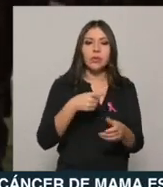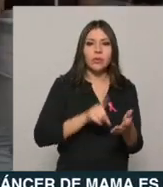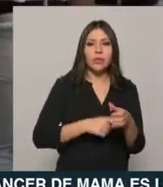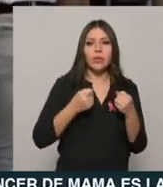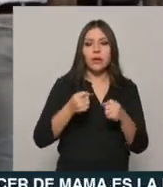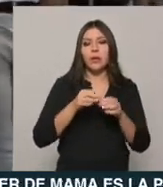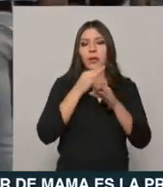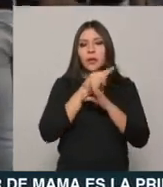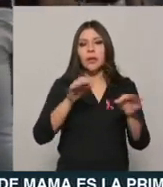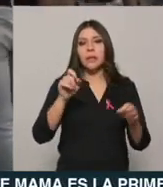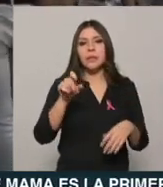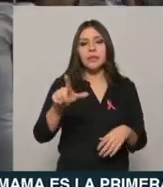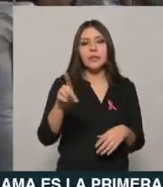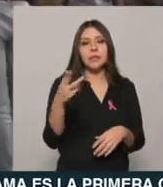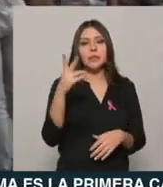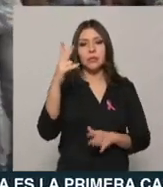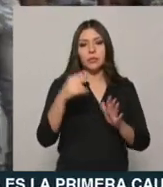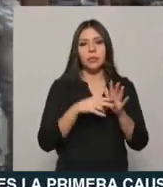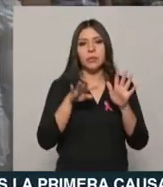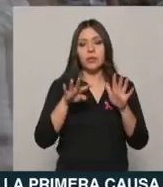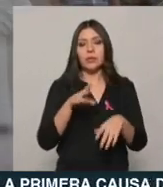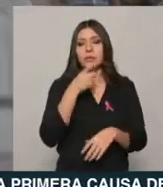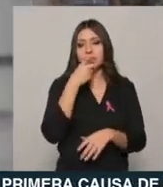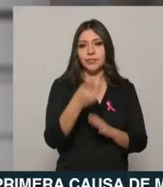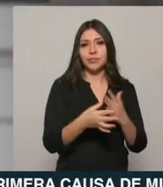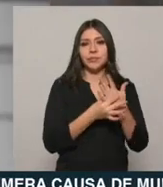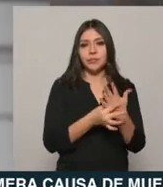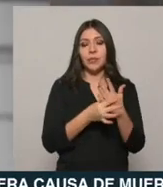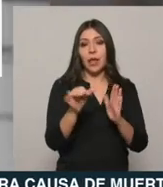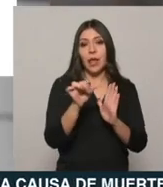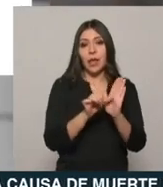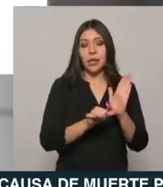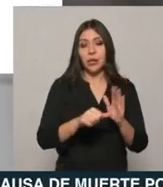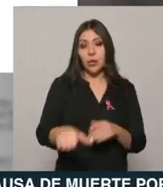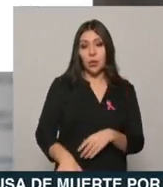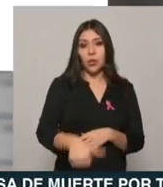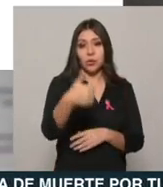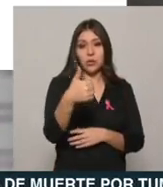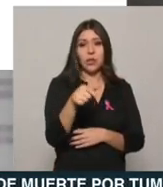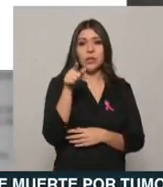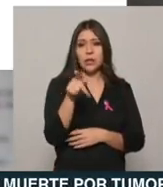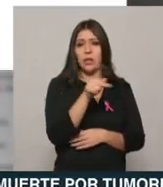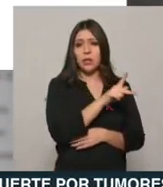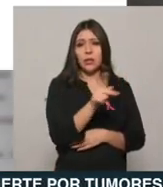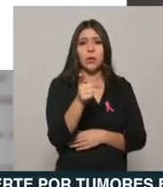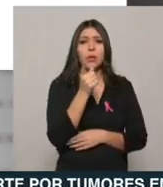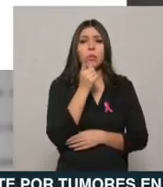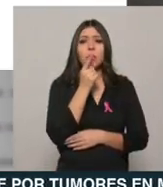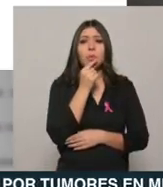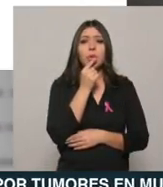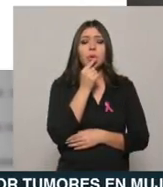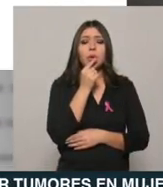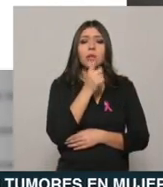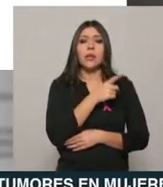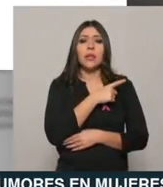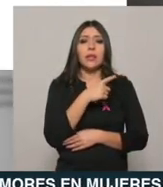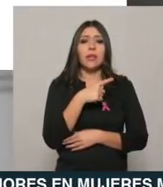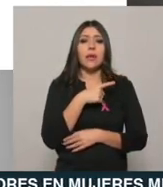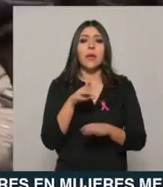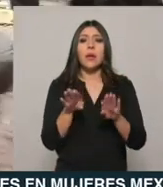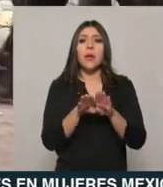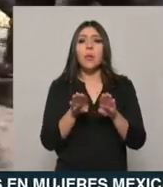de 2019, establece en su artículo 11 que los policías deben agotar de manera gradual los niveles del uso de la